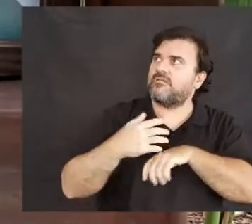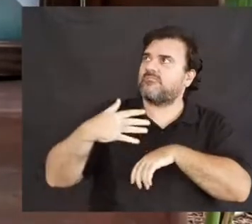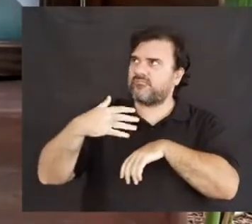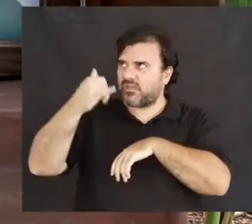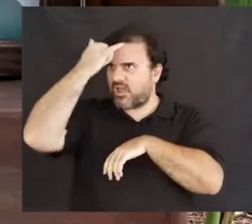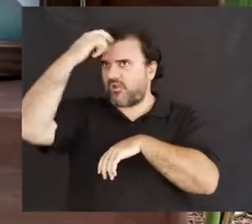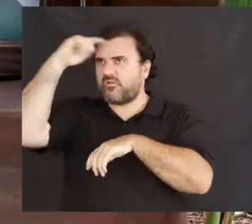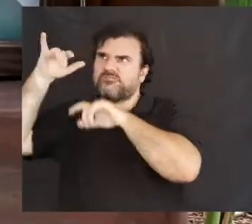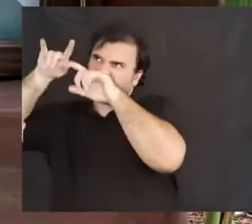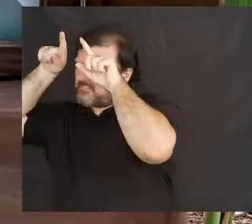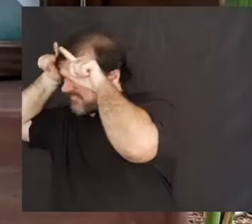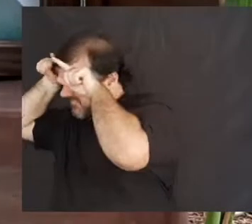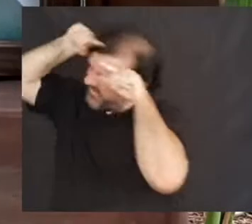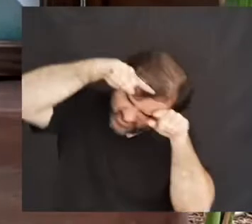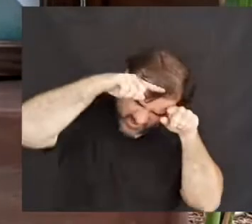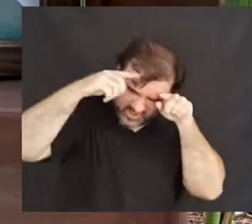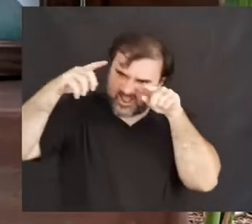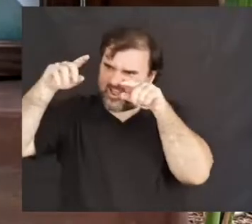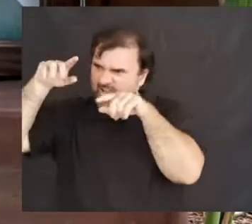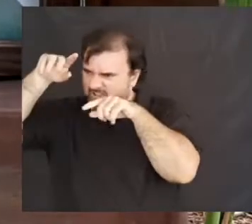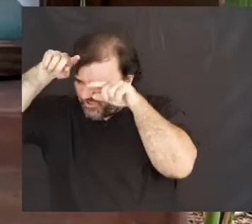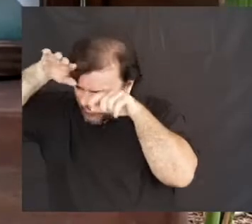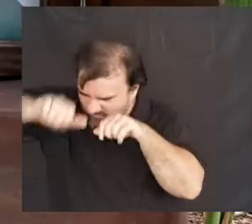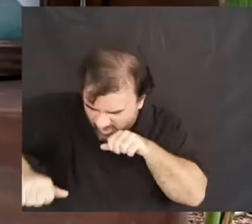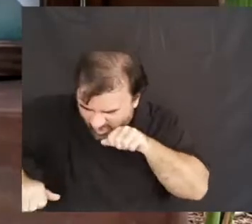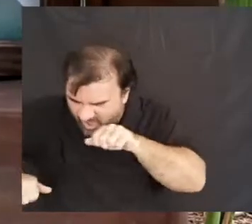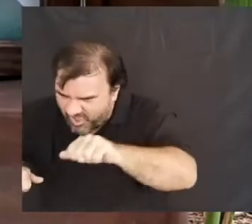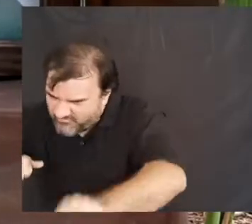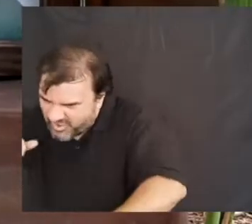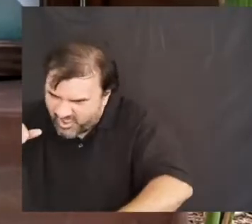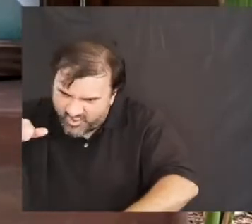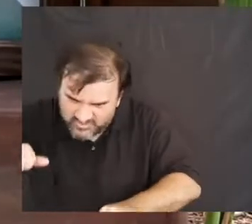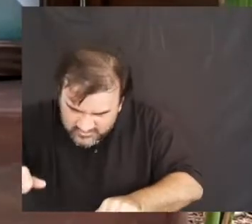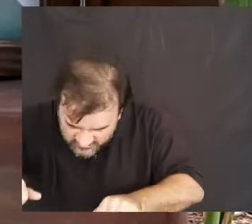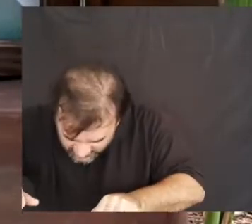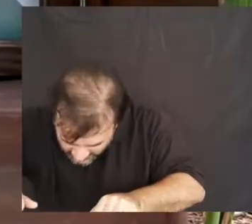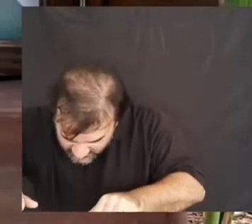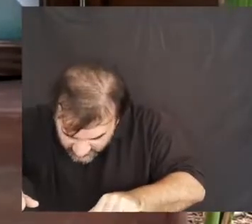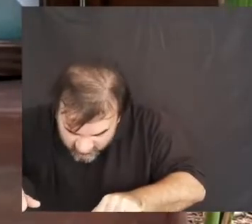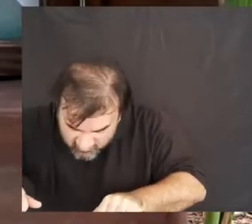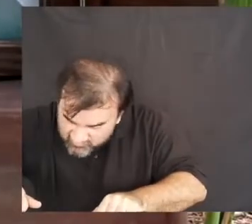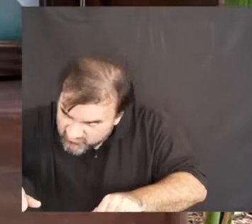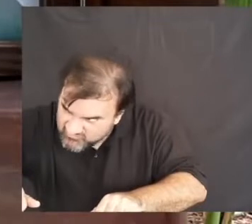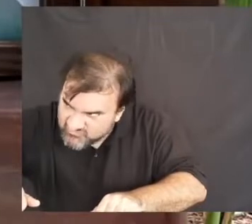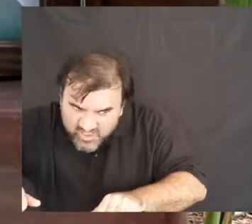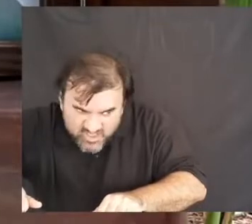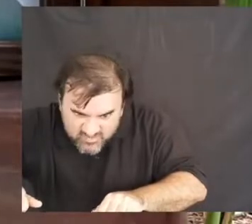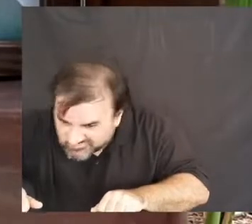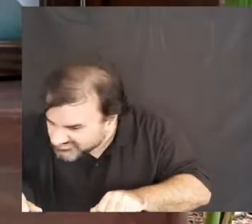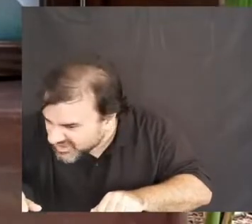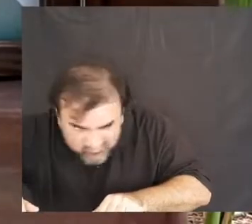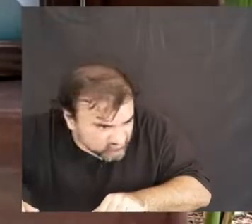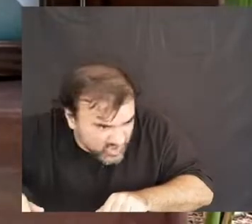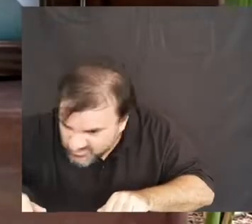un tranco ligero hasta penetrar por la veredita. Dobló las cerdas, el hocico pegado al ras del suelo,